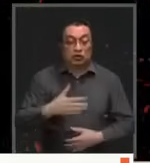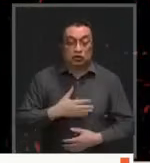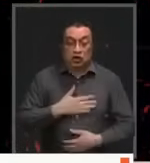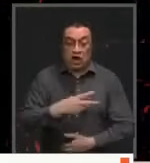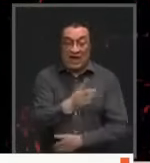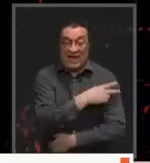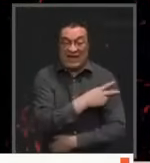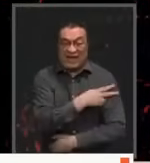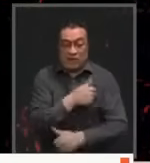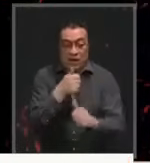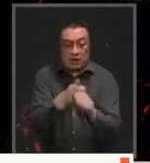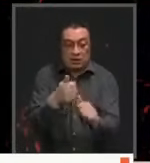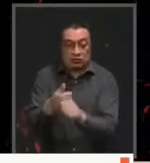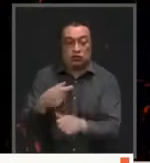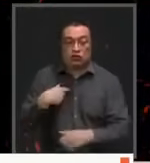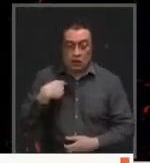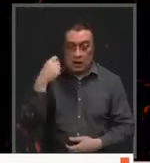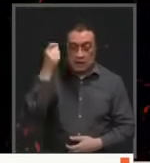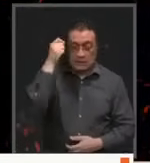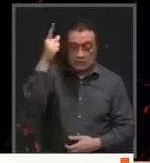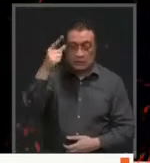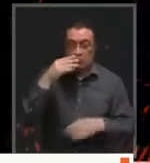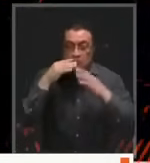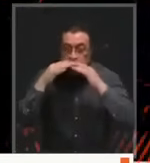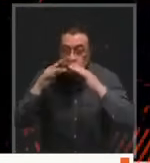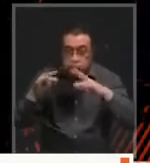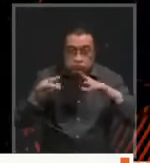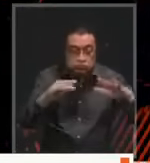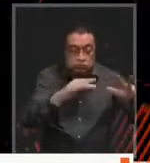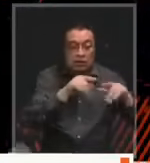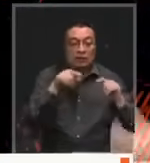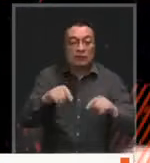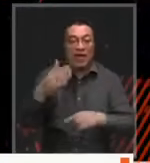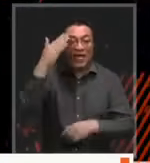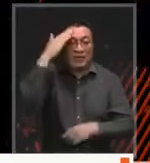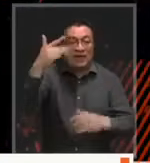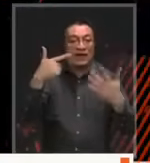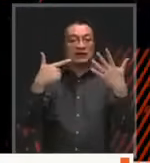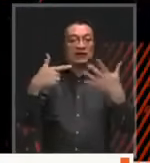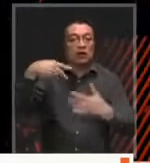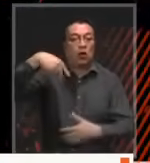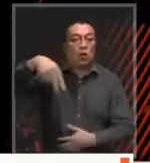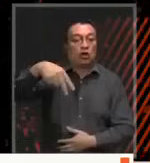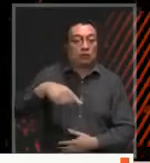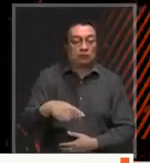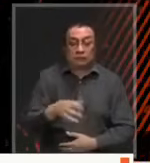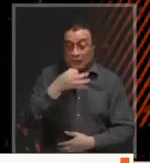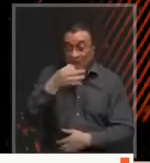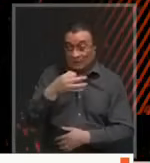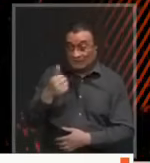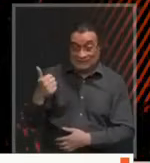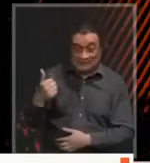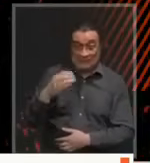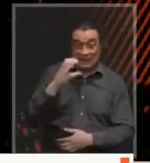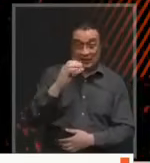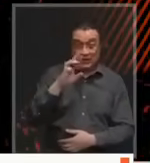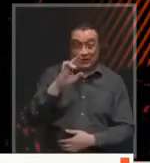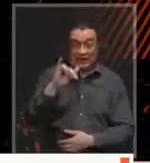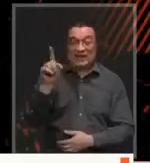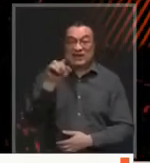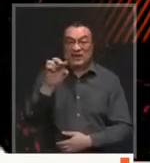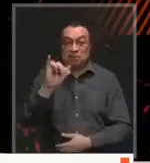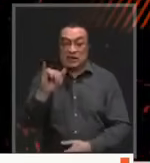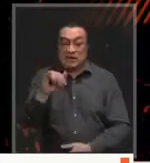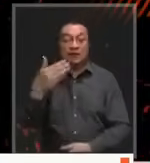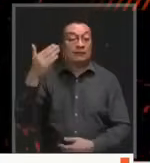asesores, tomé conocimiento de un rumor en relación a esto el día 7 de junio. Las palabras del jefe de asesores de presidencia, Miguel Crispi,